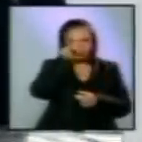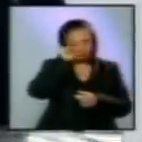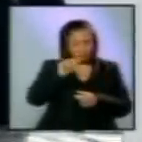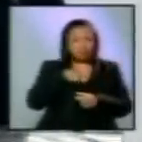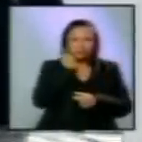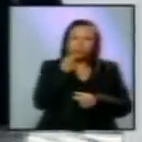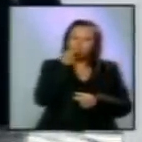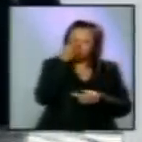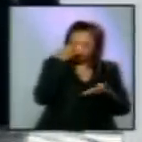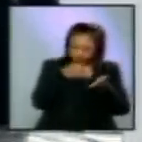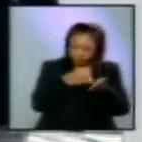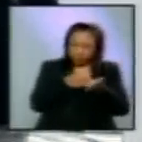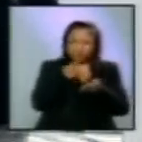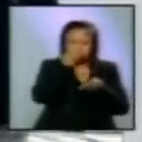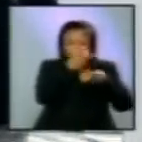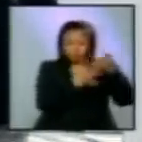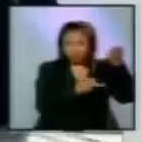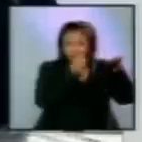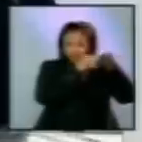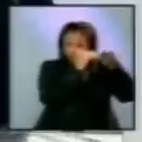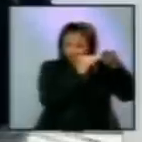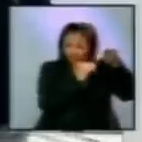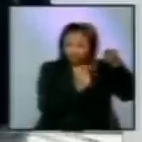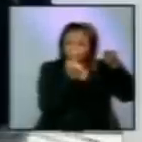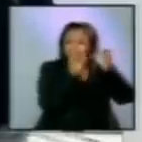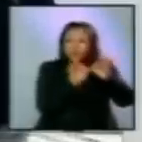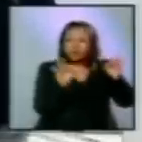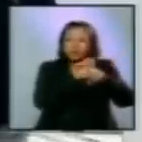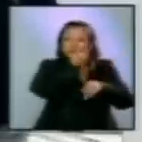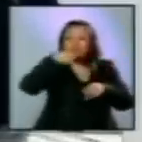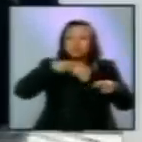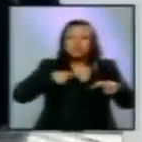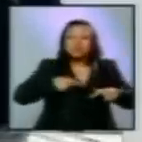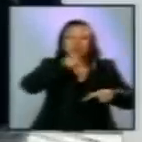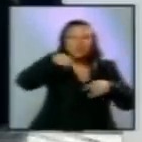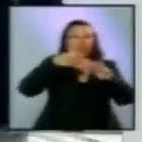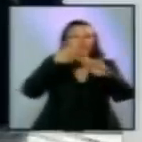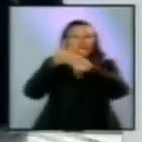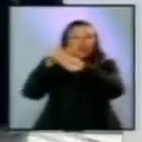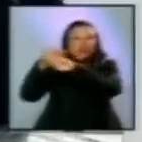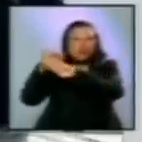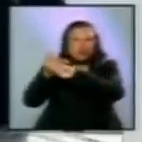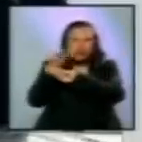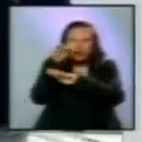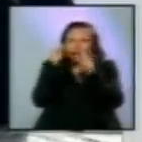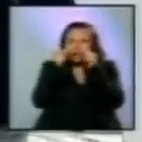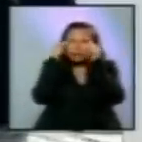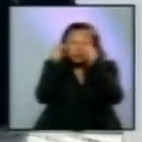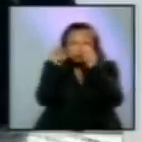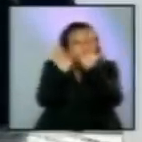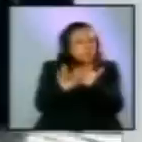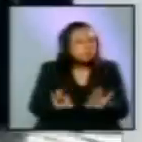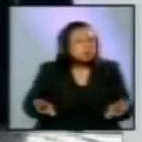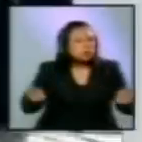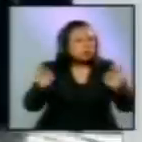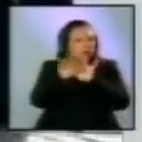en que esta agenda debe tener en la prioridad también a las víctimas. La atención a las víctimas resulta fundamental.